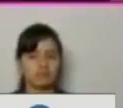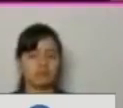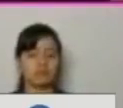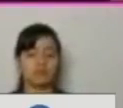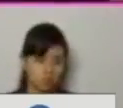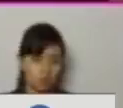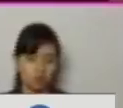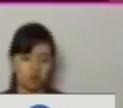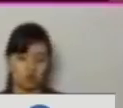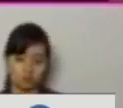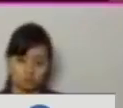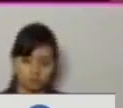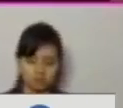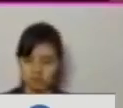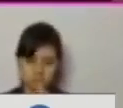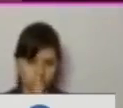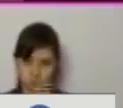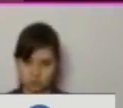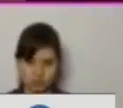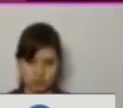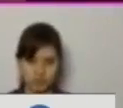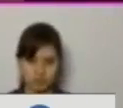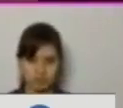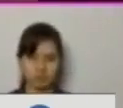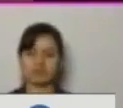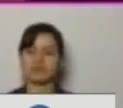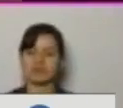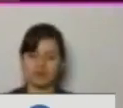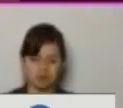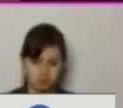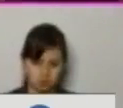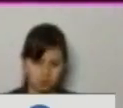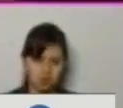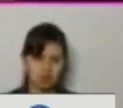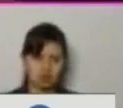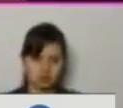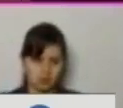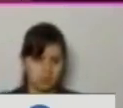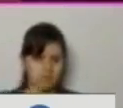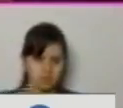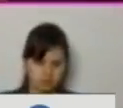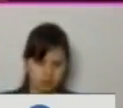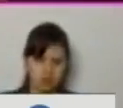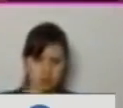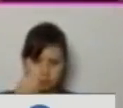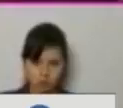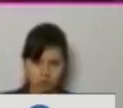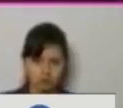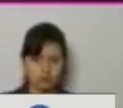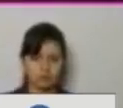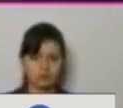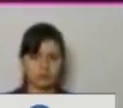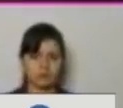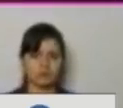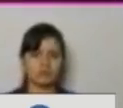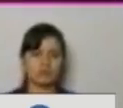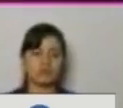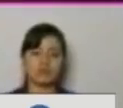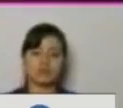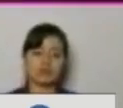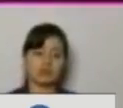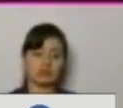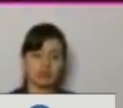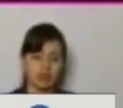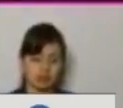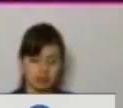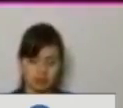tiene derechos. También exigimos de manera expresa el respeto a la